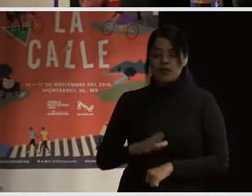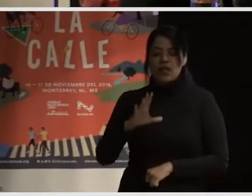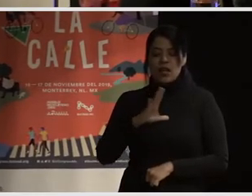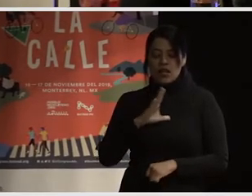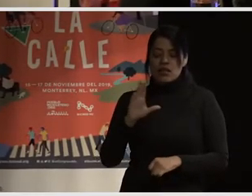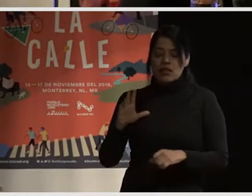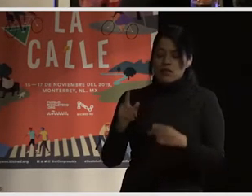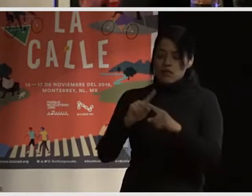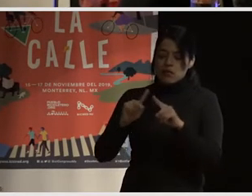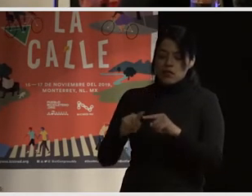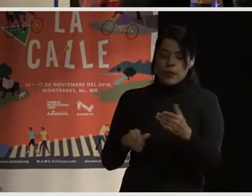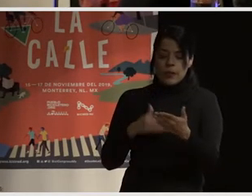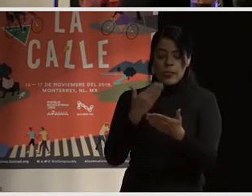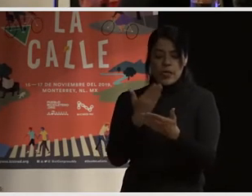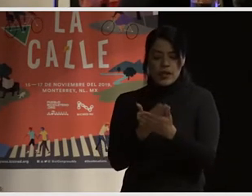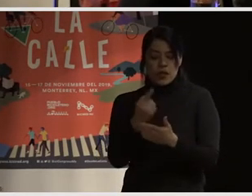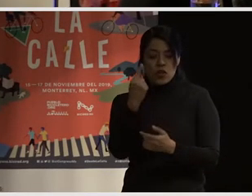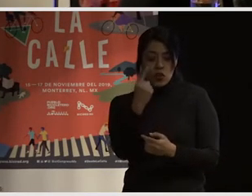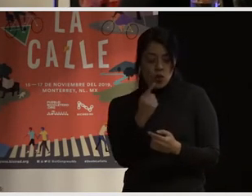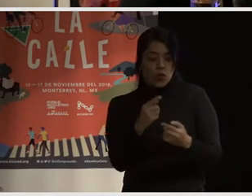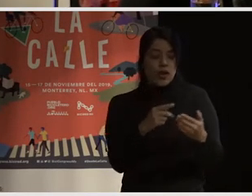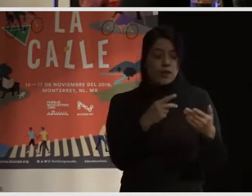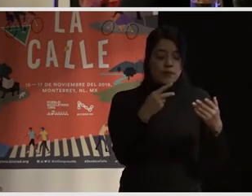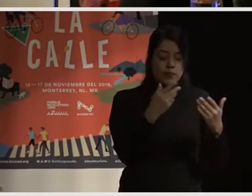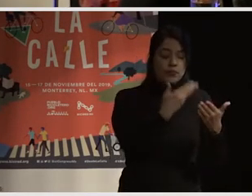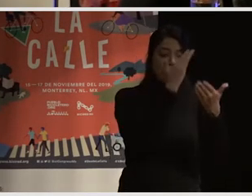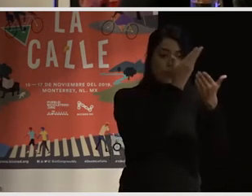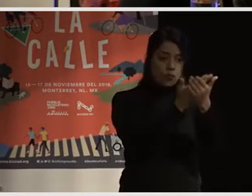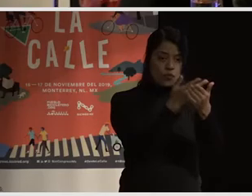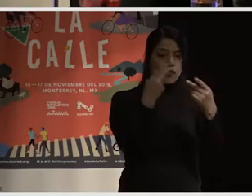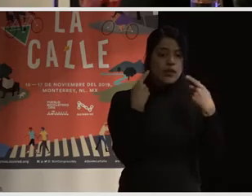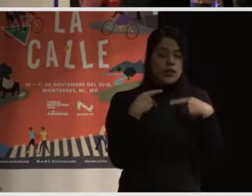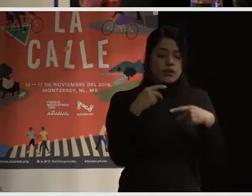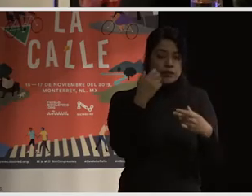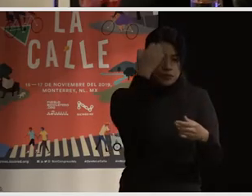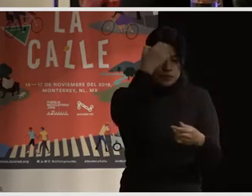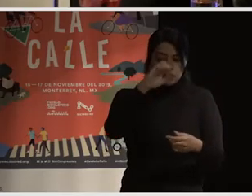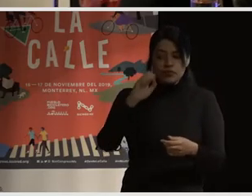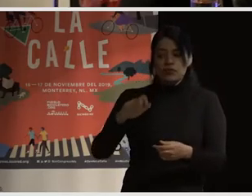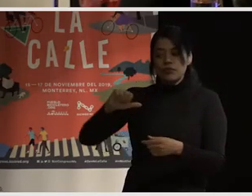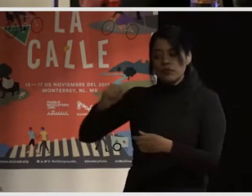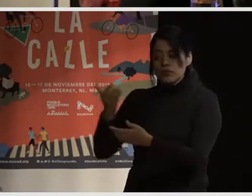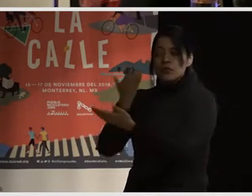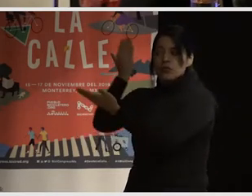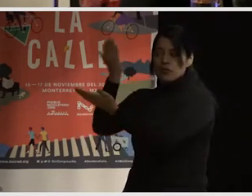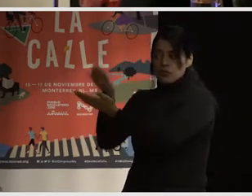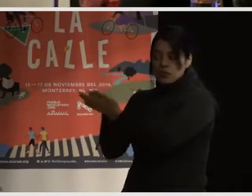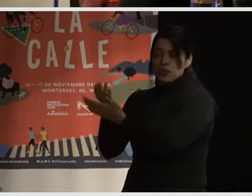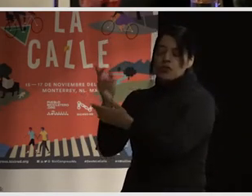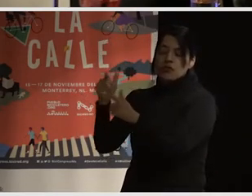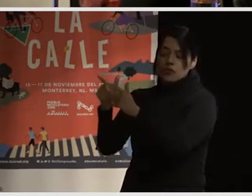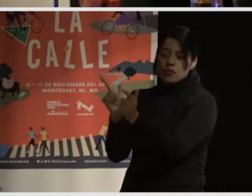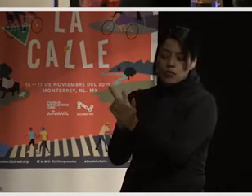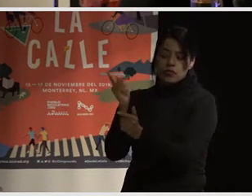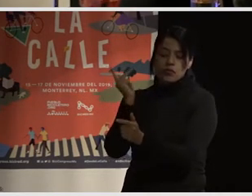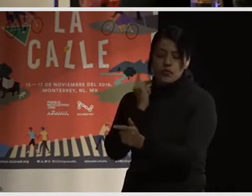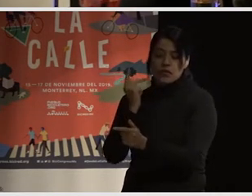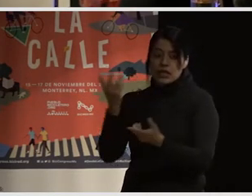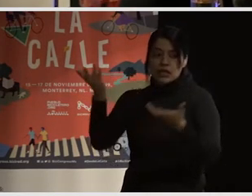varias propuestas una elaborada por técnicos otra elaborada por diferentes grupos políticos en donde desgraciadamente eso se